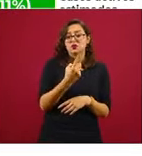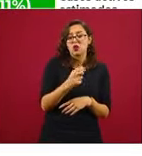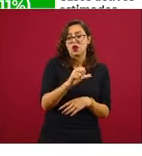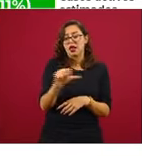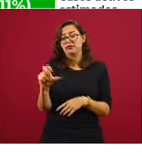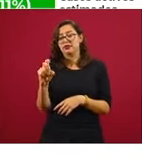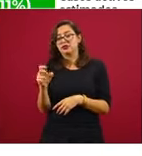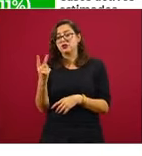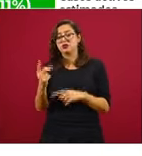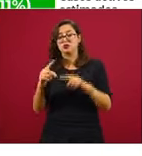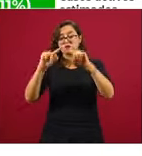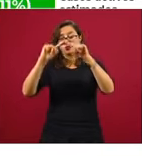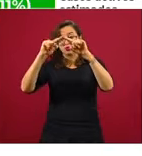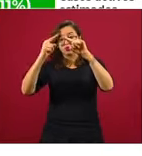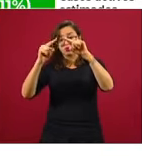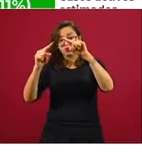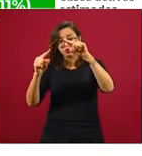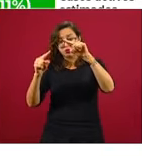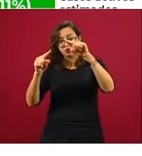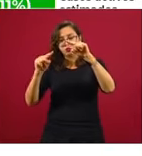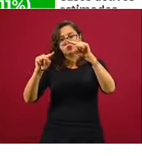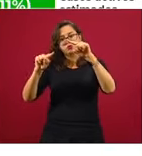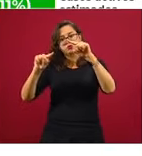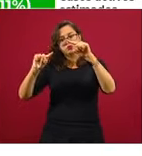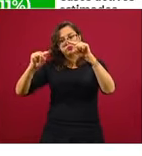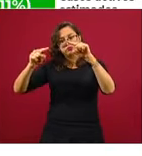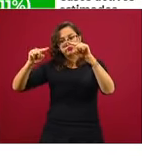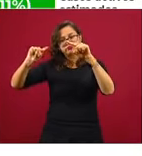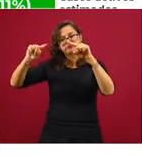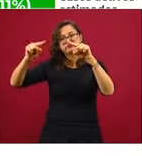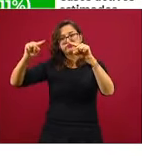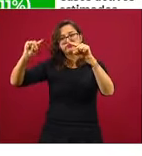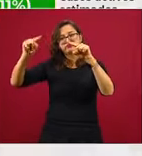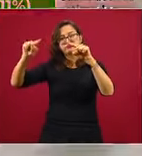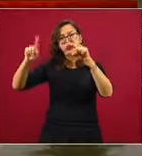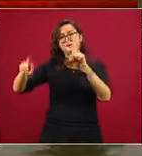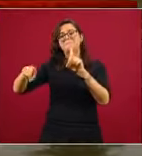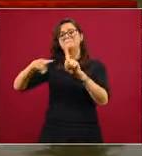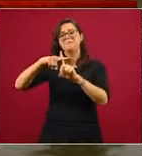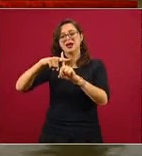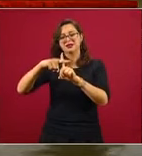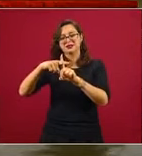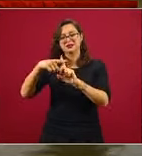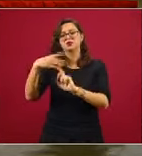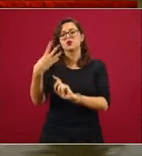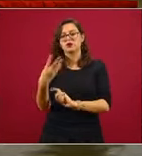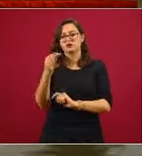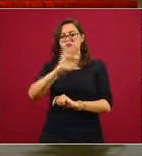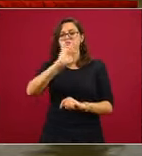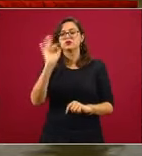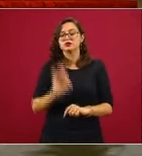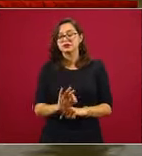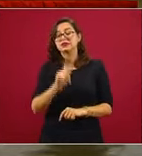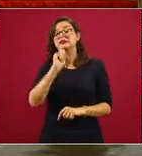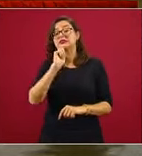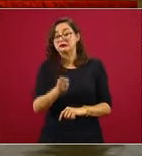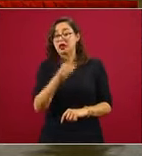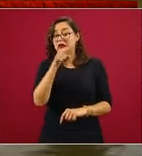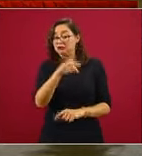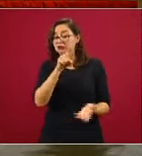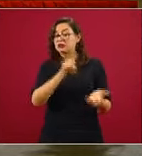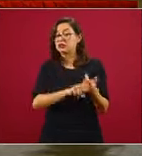32 la tendencia no continúa, más bien empieza a incrementarse con un más 4%, por lo tanto todavía vemos en